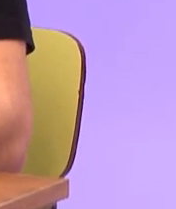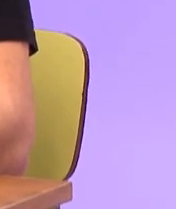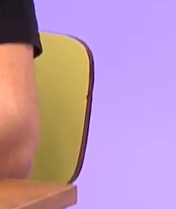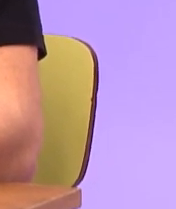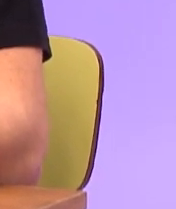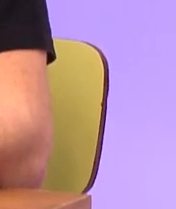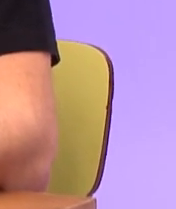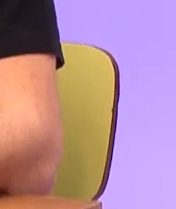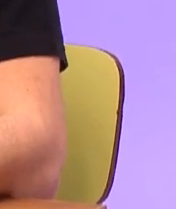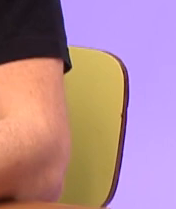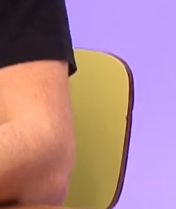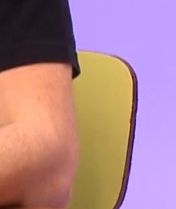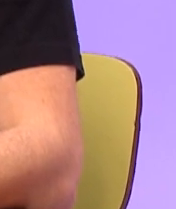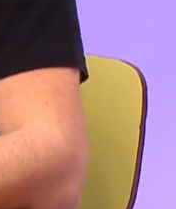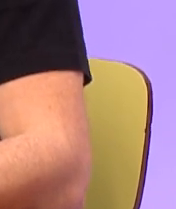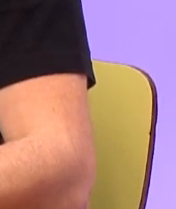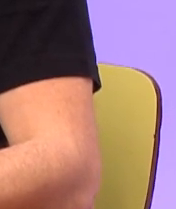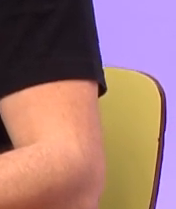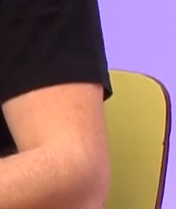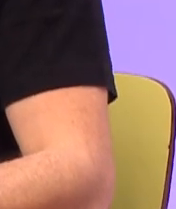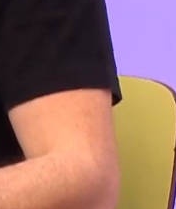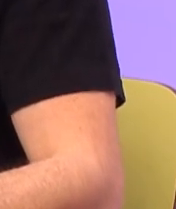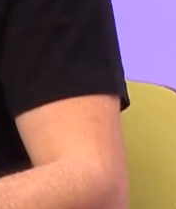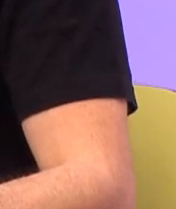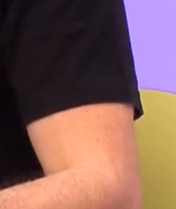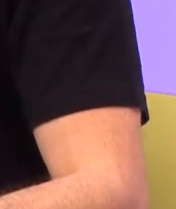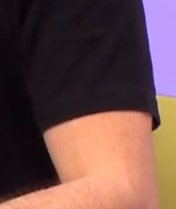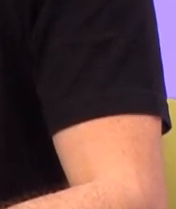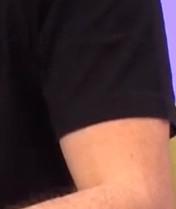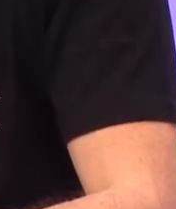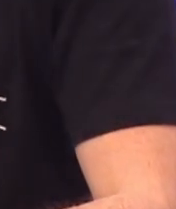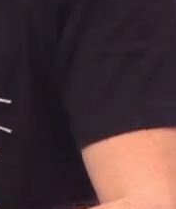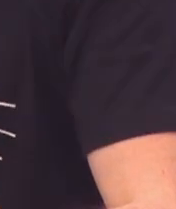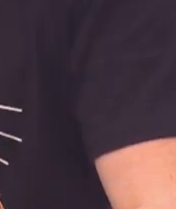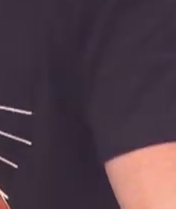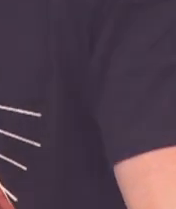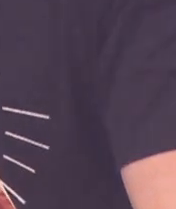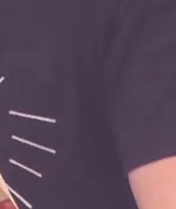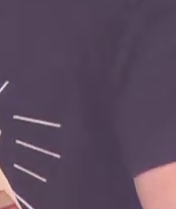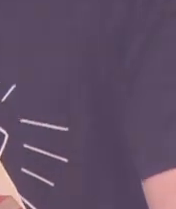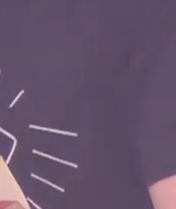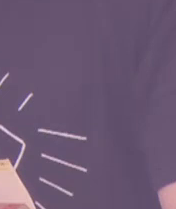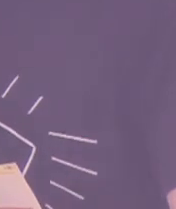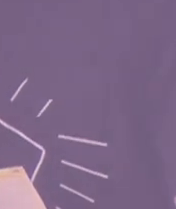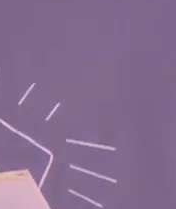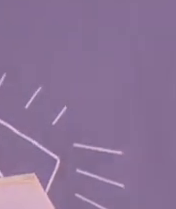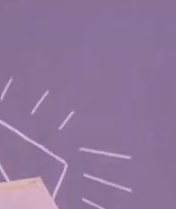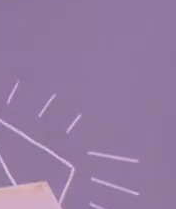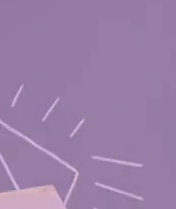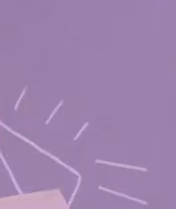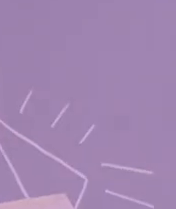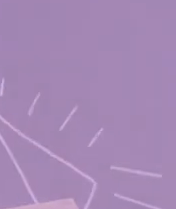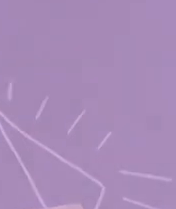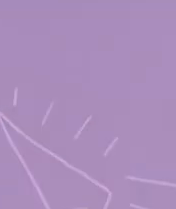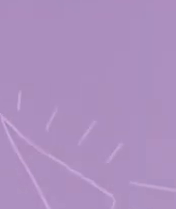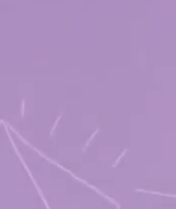mudas, favorables al doble monólogo entre yo y mi antro lujurioso, el tesoro de los